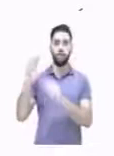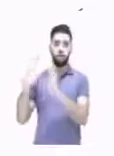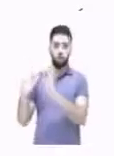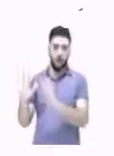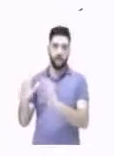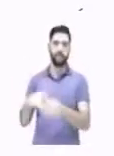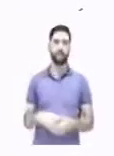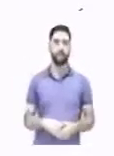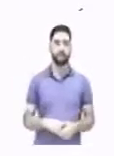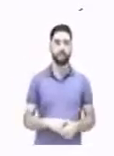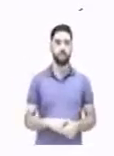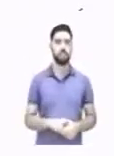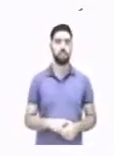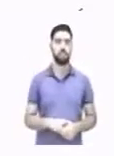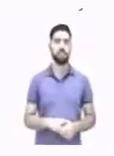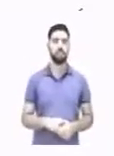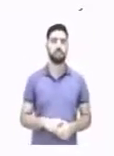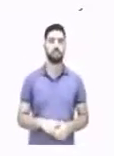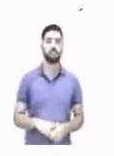55.09